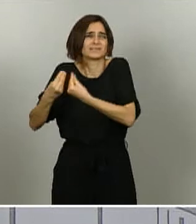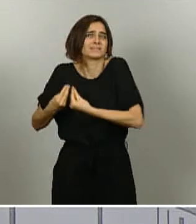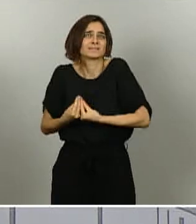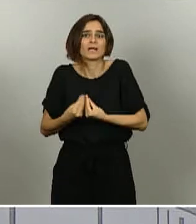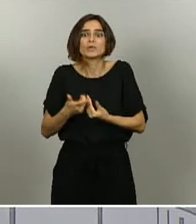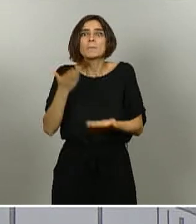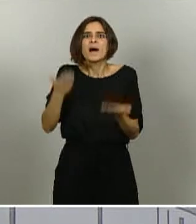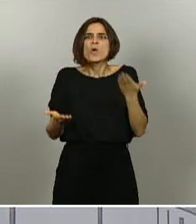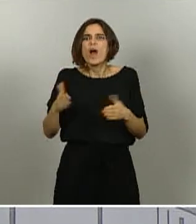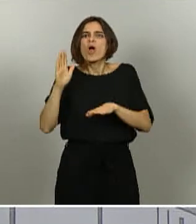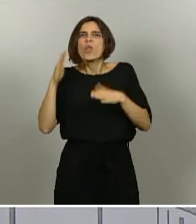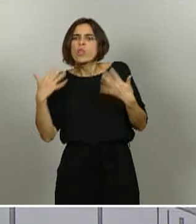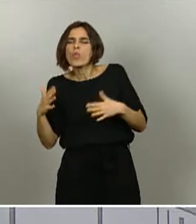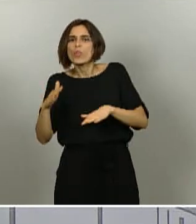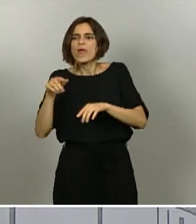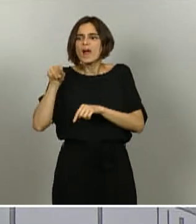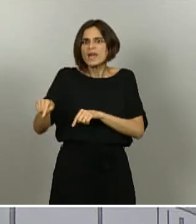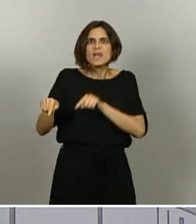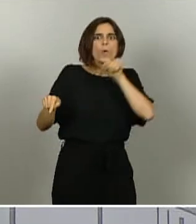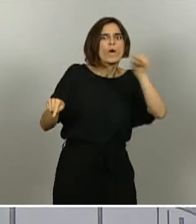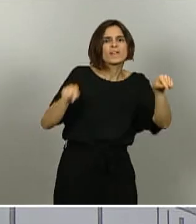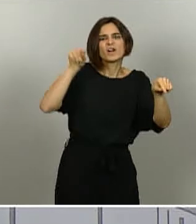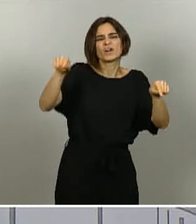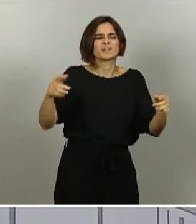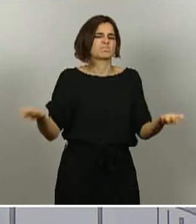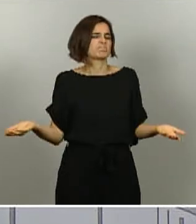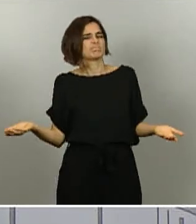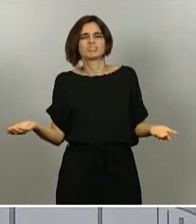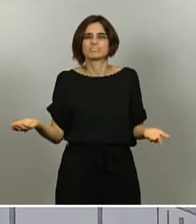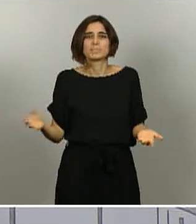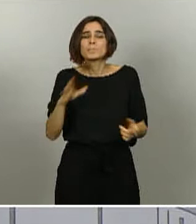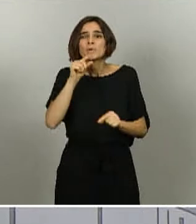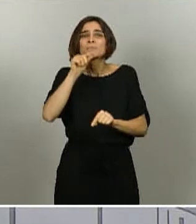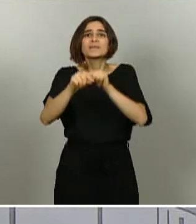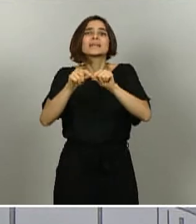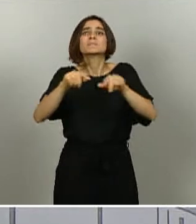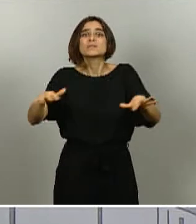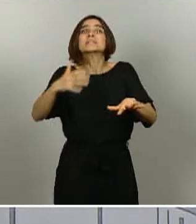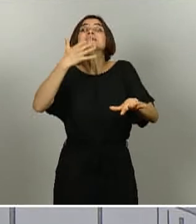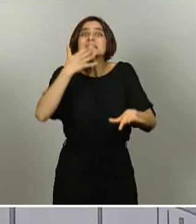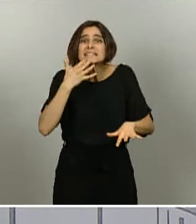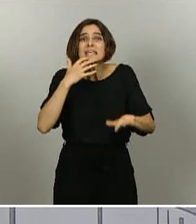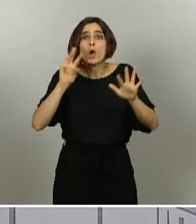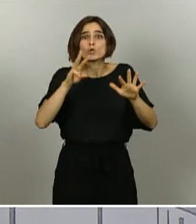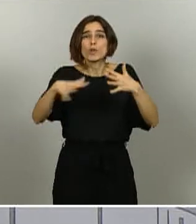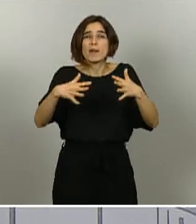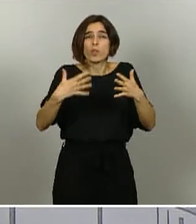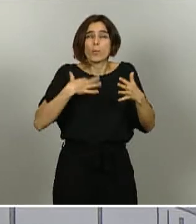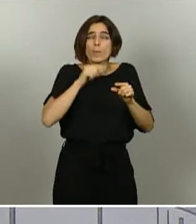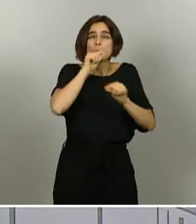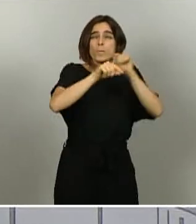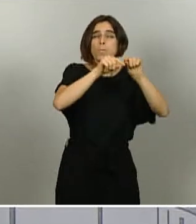ya digo, un efecto muy marginal en la transmisión si lo hubiera habido. De todas formas, si alguien pide